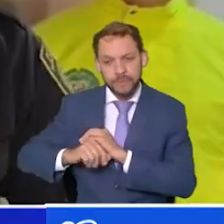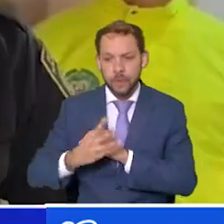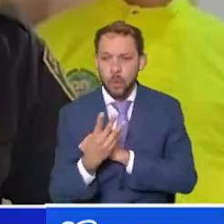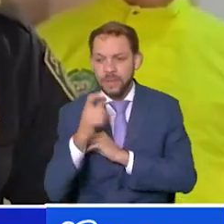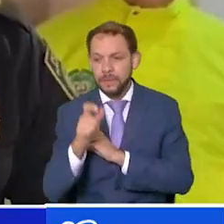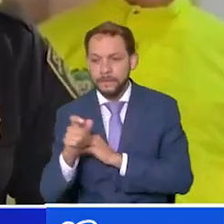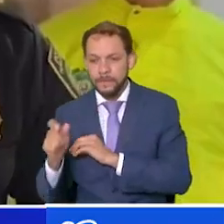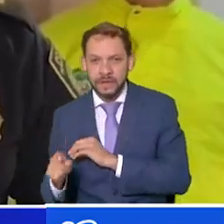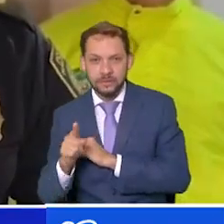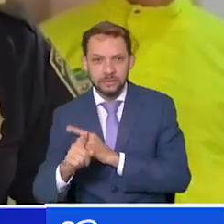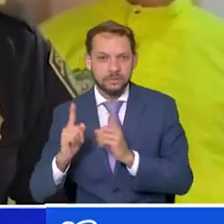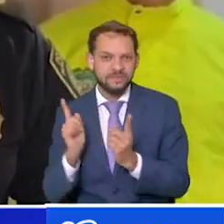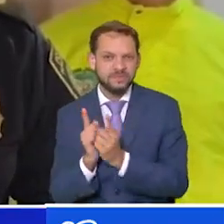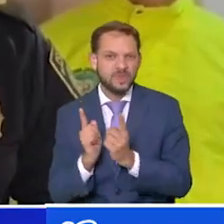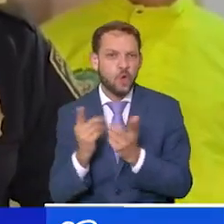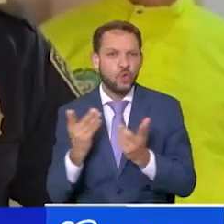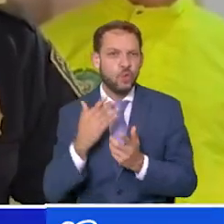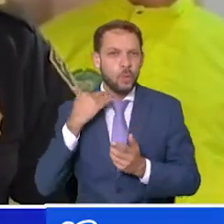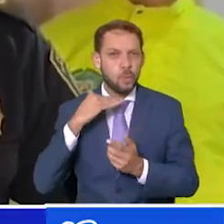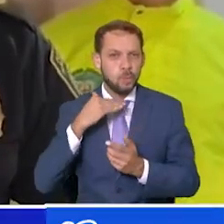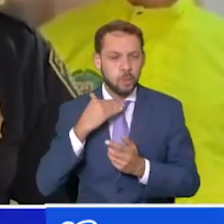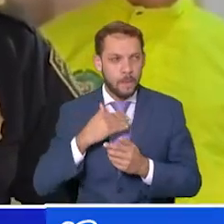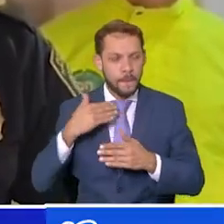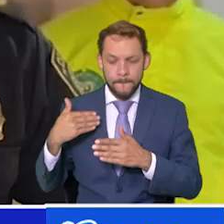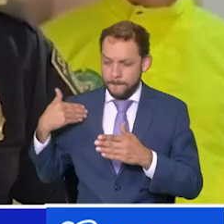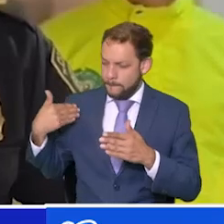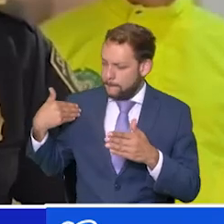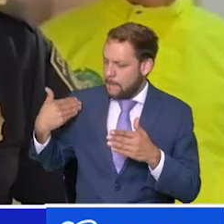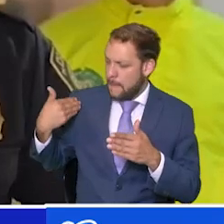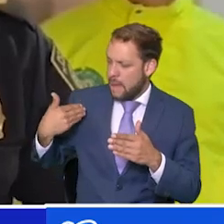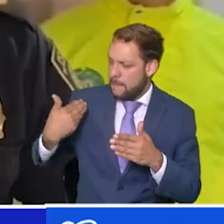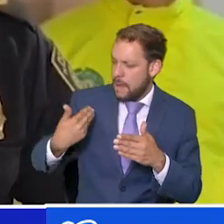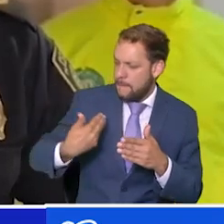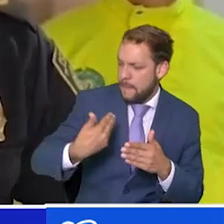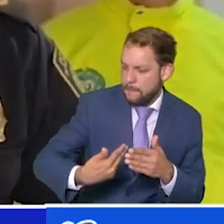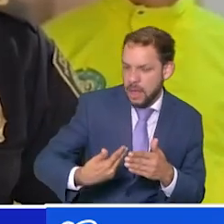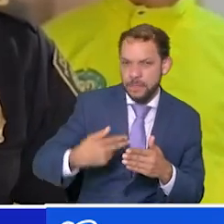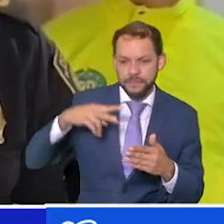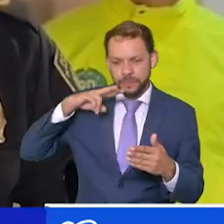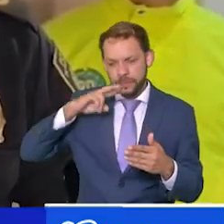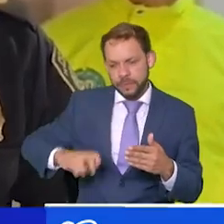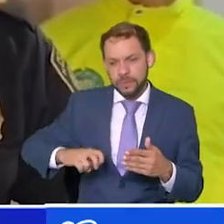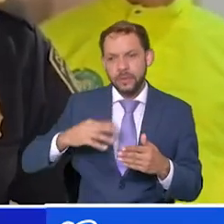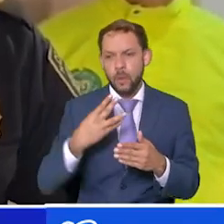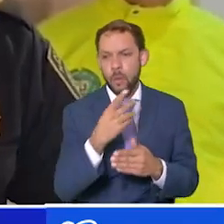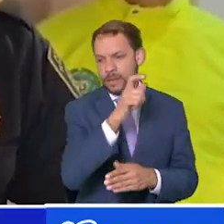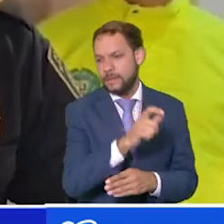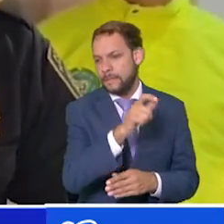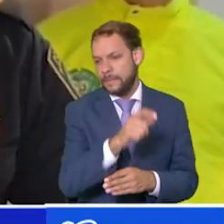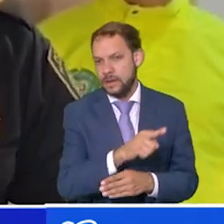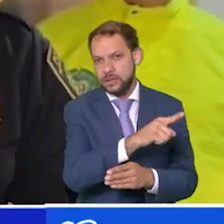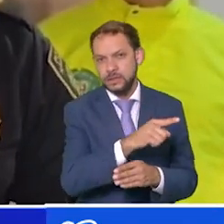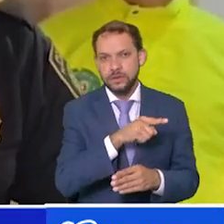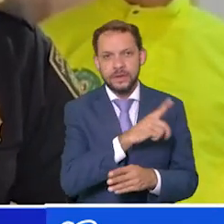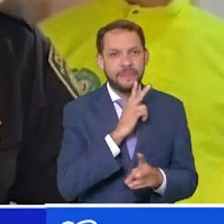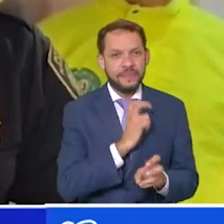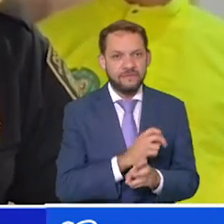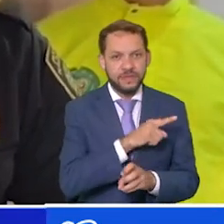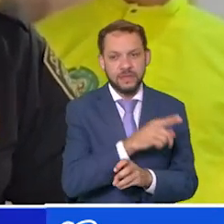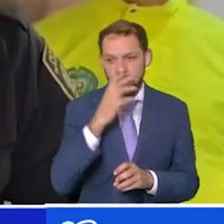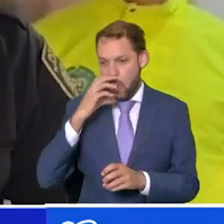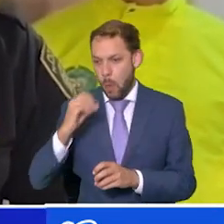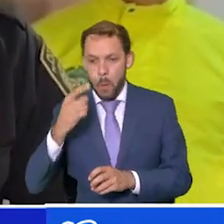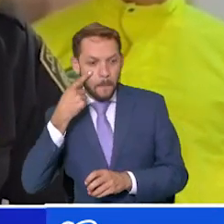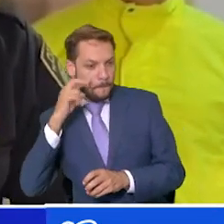Armenia. Viene adelantando una investigación a través de la cual se pudo determinar que por lo menos cuatro personas fueron víctimas de